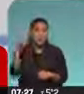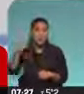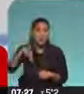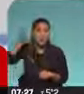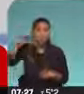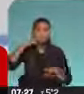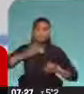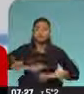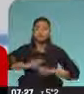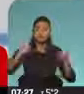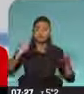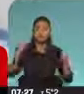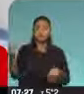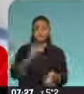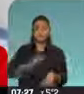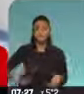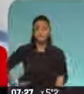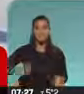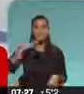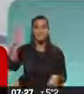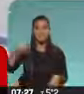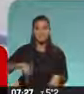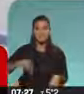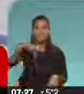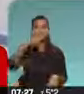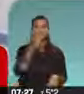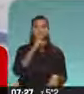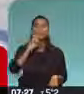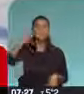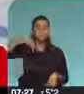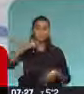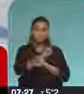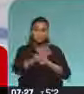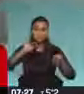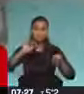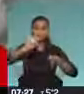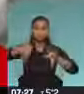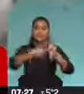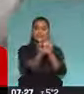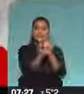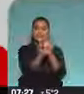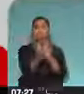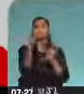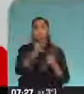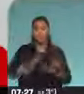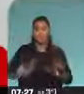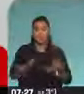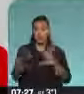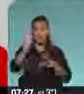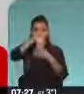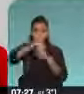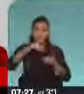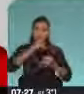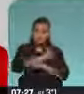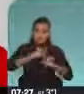de anunciar el presidente de Rusia, Vladimir Putin, en una videoconferencia con miembros del gobierno,